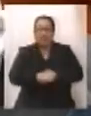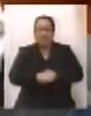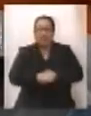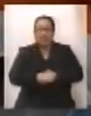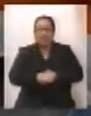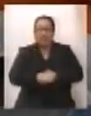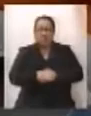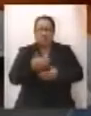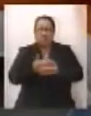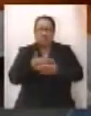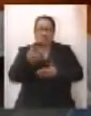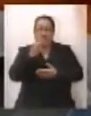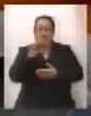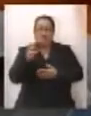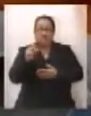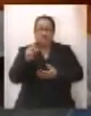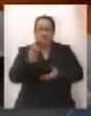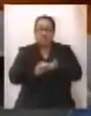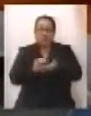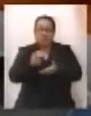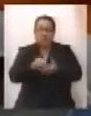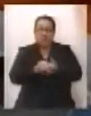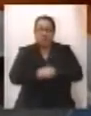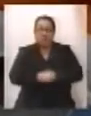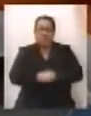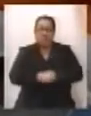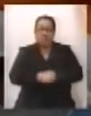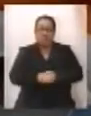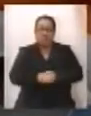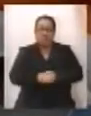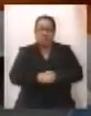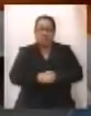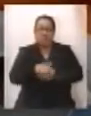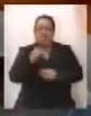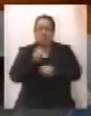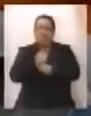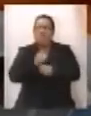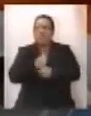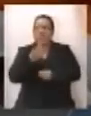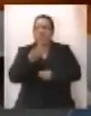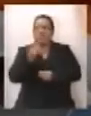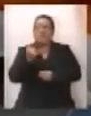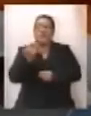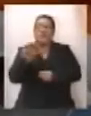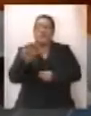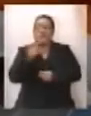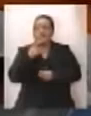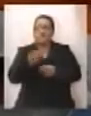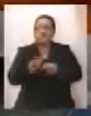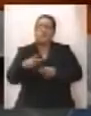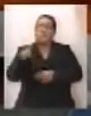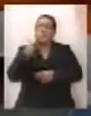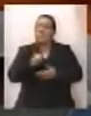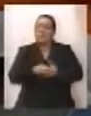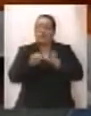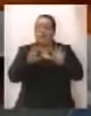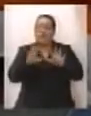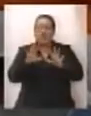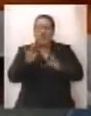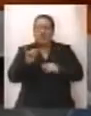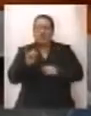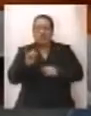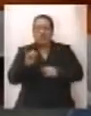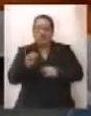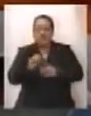le propongo que el monto no imponible para los trabajadores de cuarta y quinta se incremente a 10